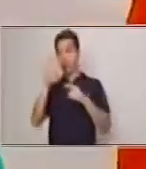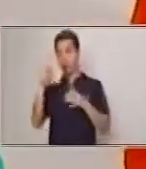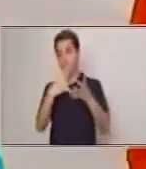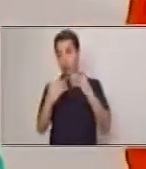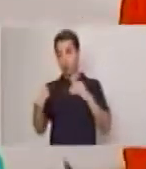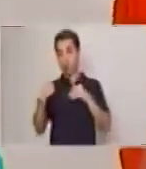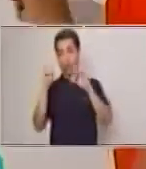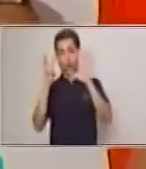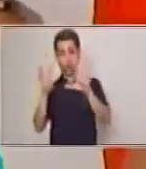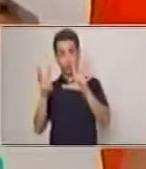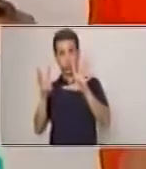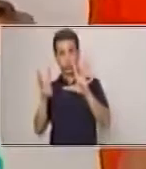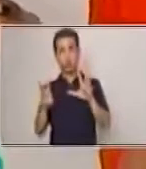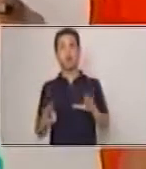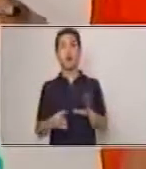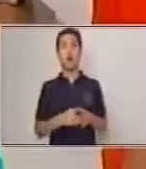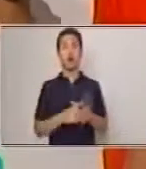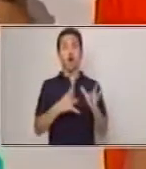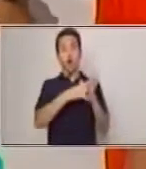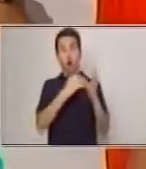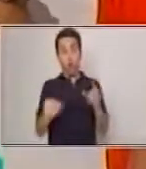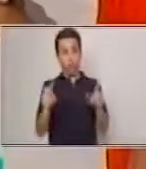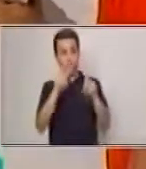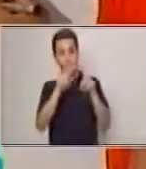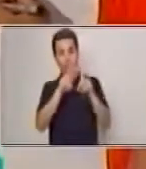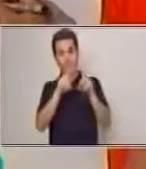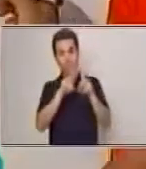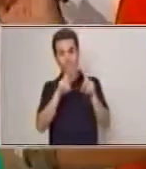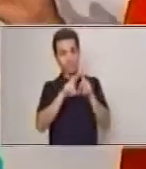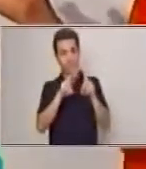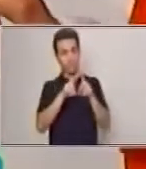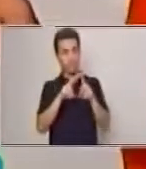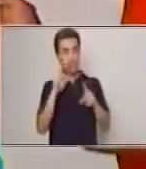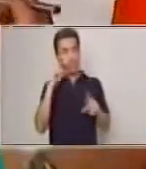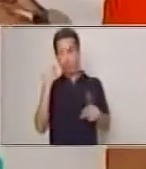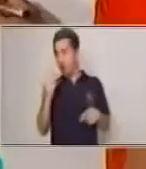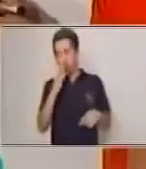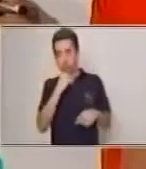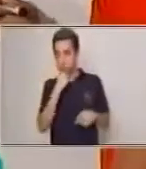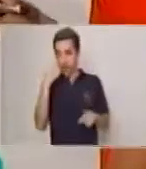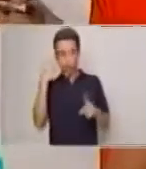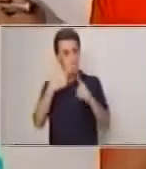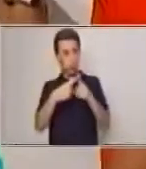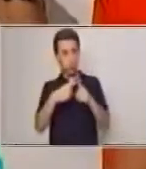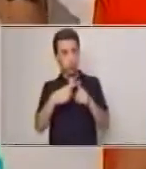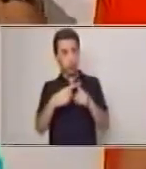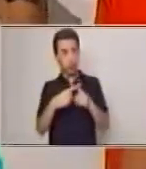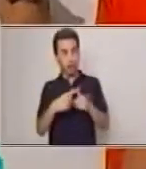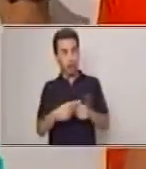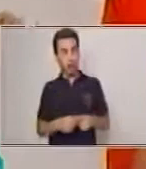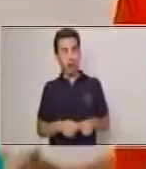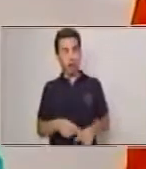8. Copiamos las dos variables, las dos letras, porque no se pueden sumar.